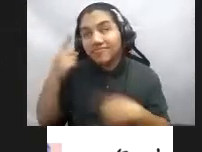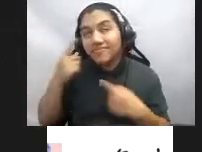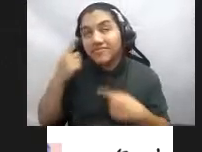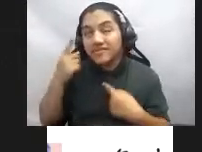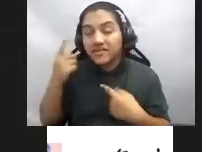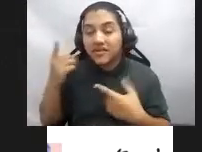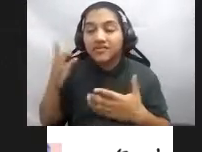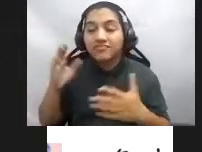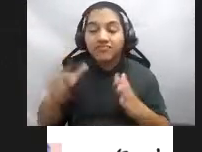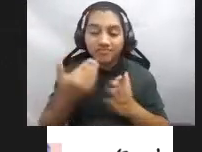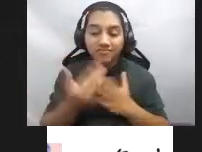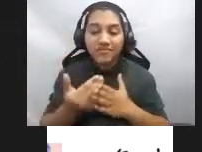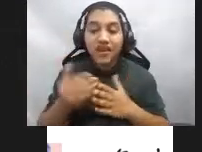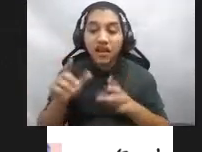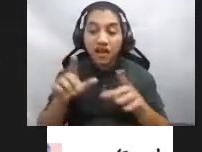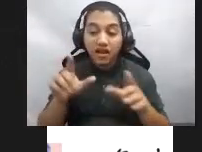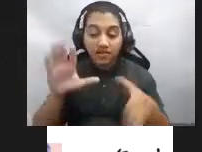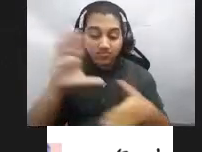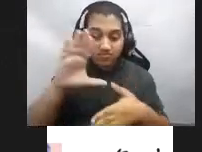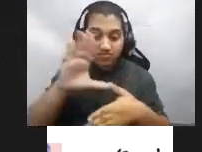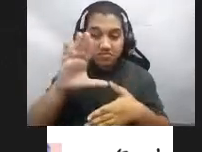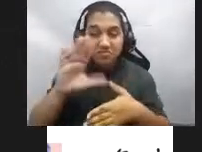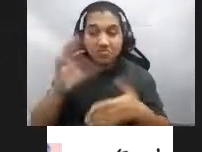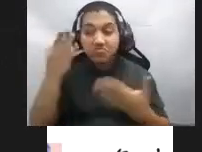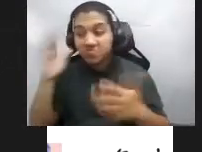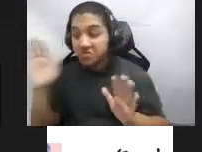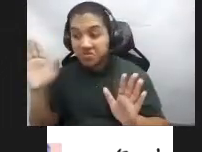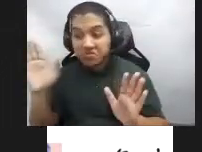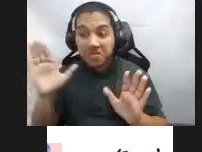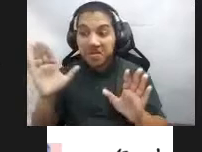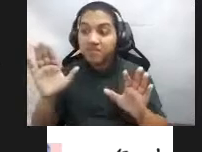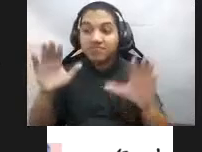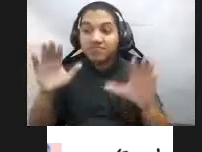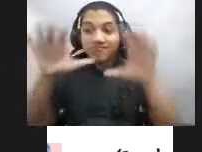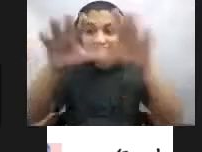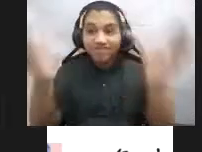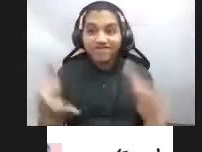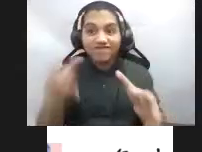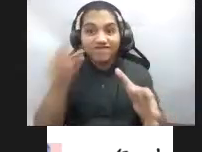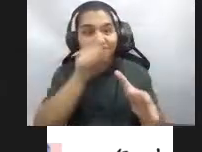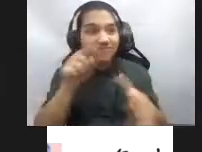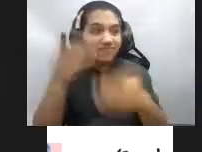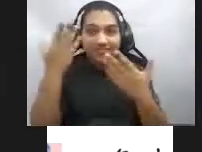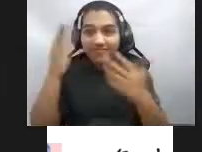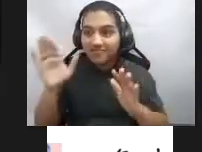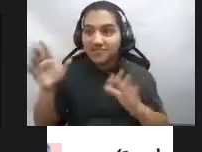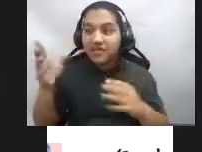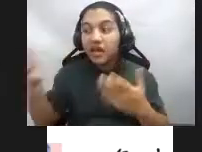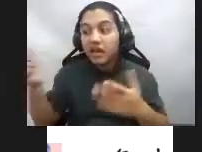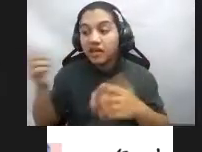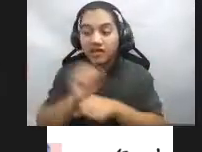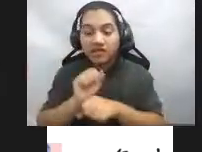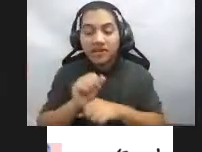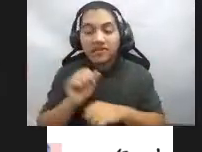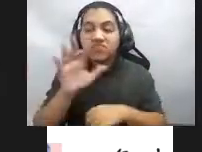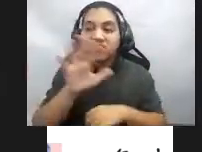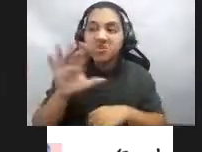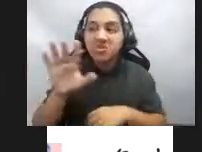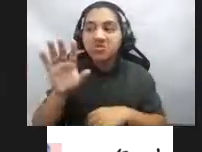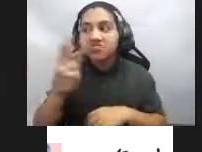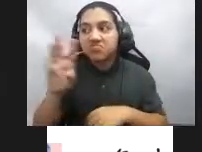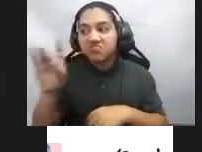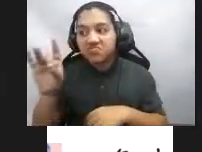de América sin saber dónde estaba América, iban a trabajar 5, 6, 7, 8 años e iban a regresar con